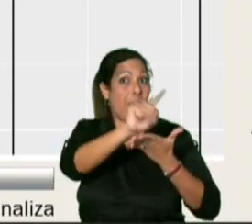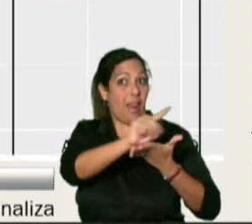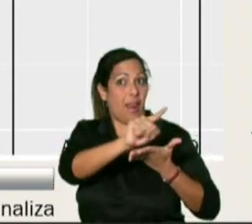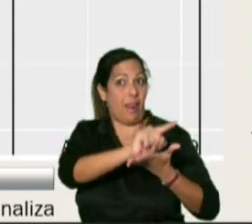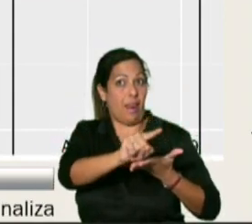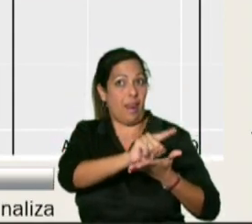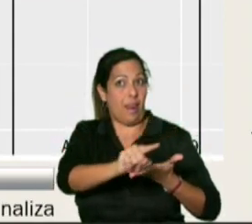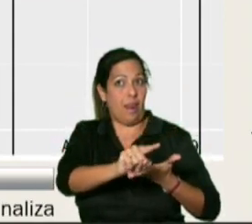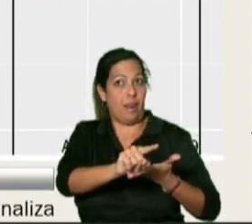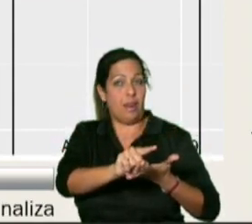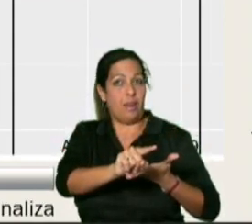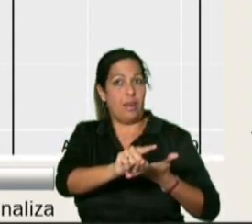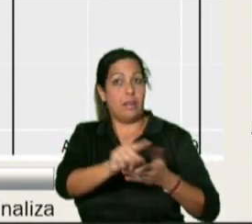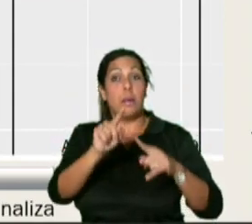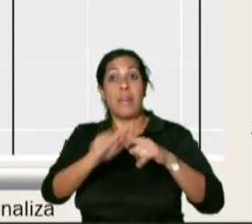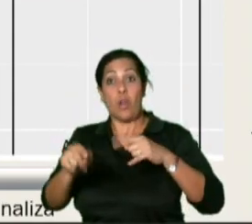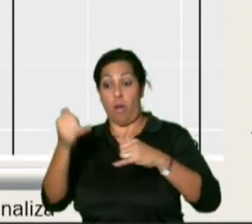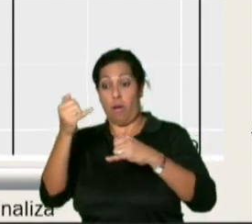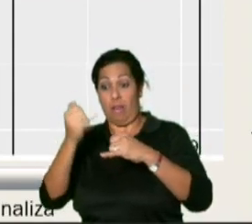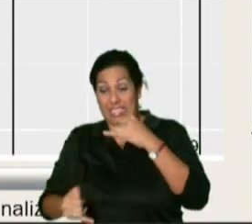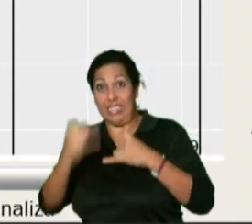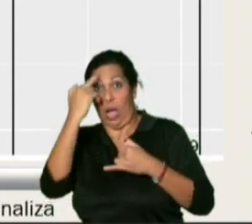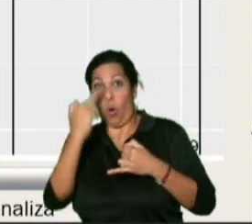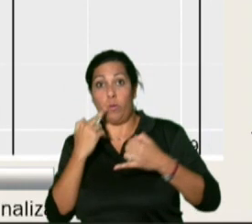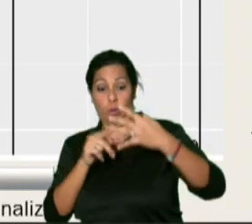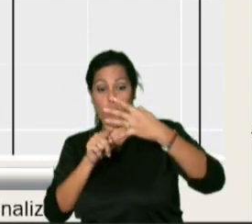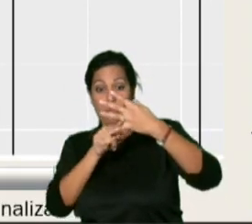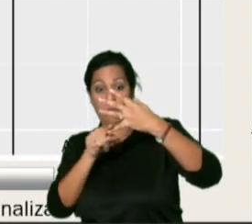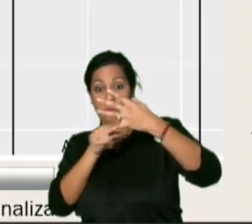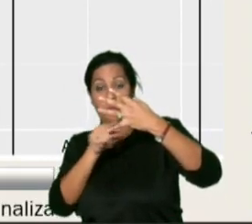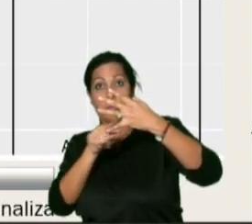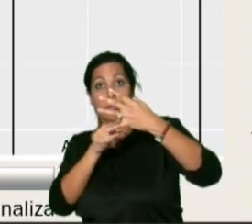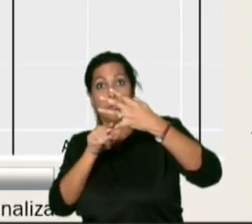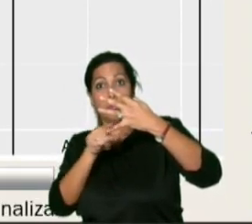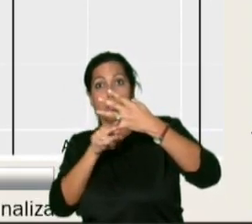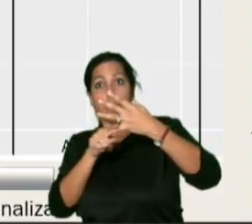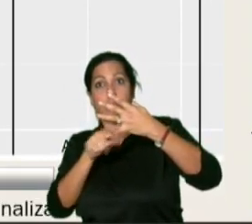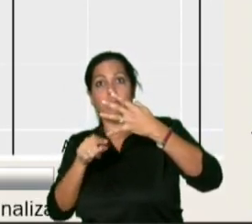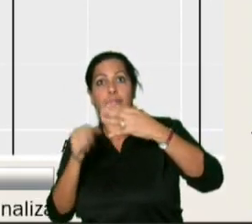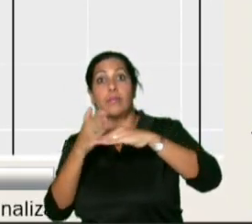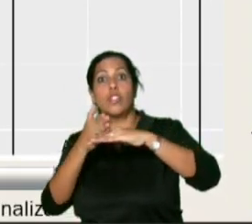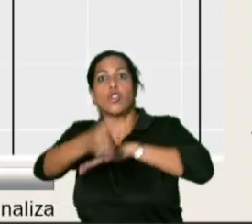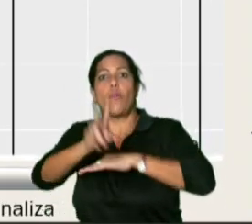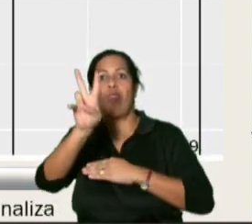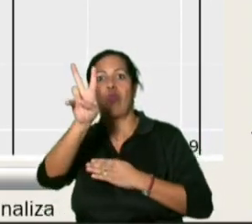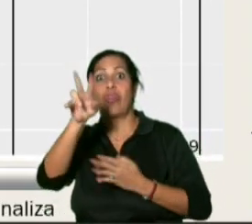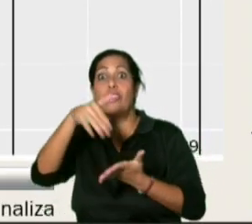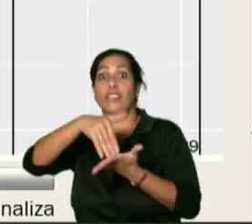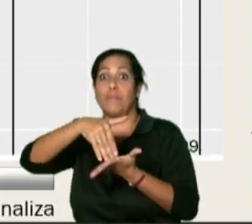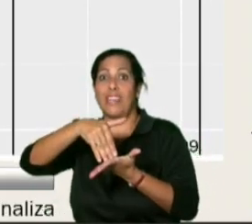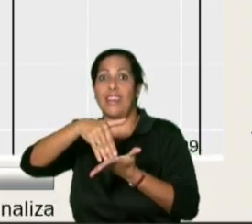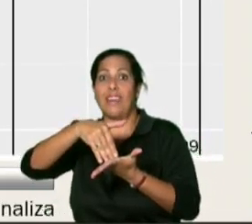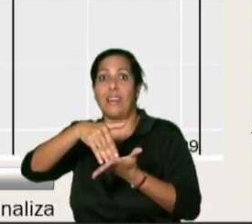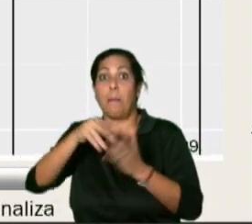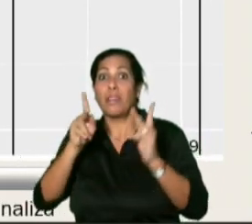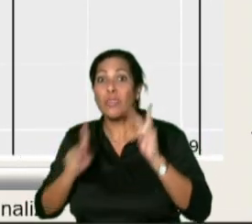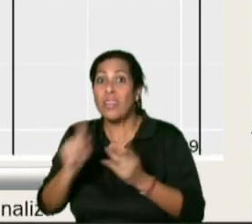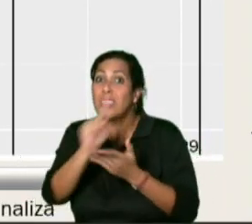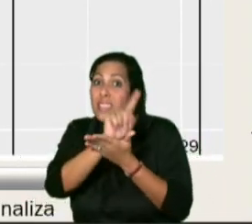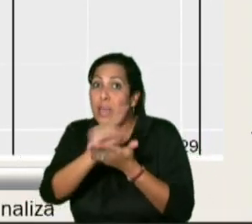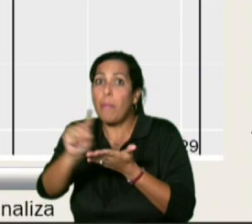para finales de agosto que eso sube considerablemente a más de 2.000 casos por